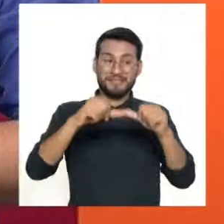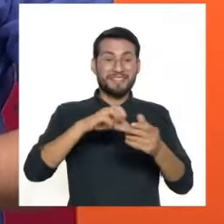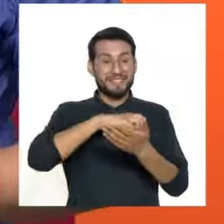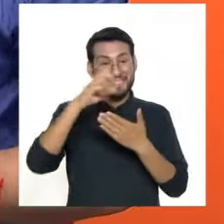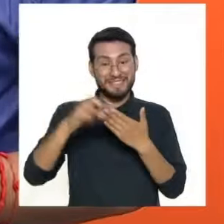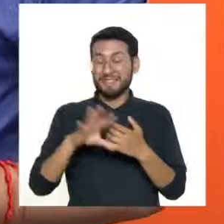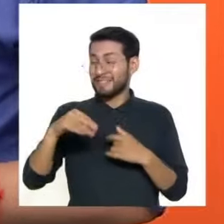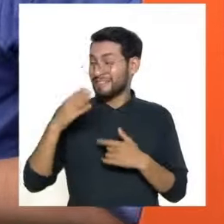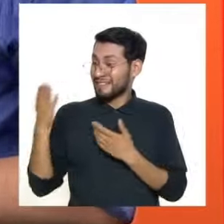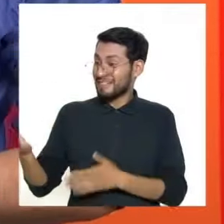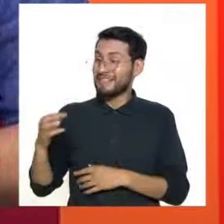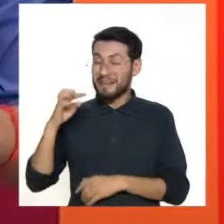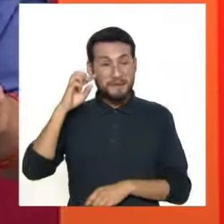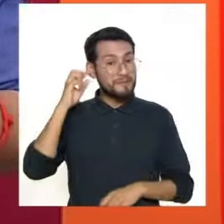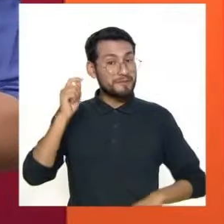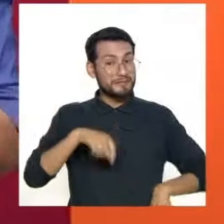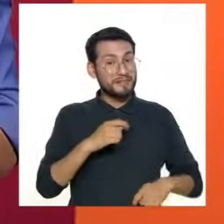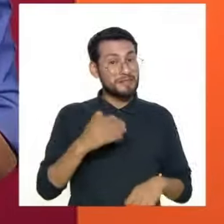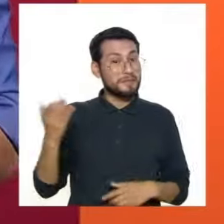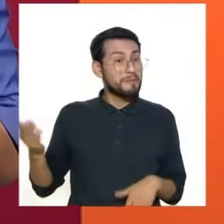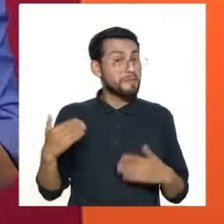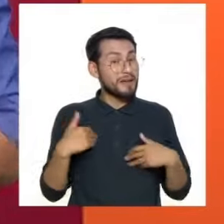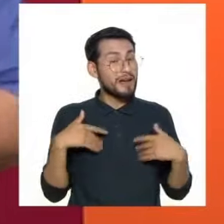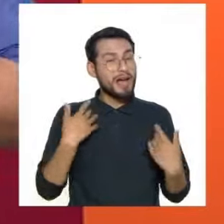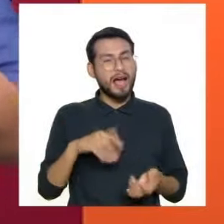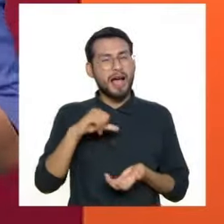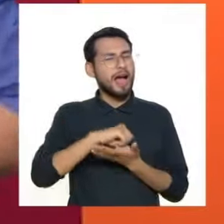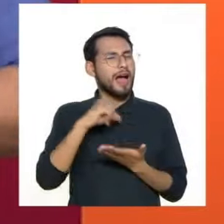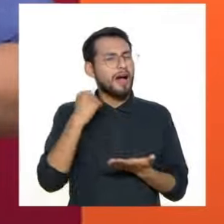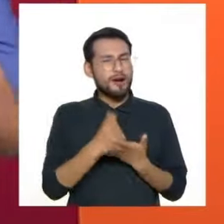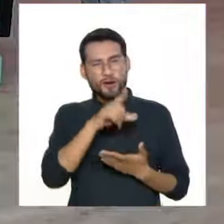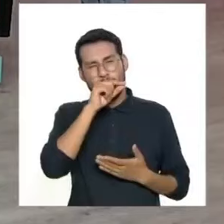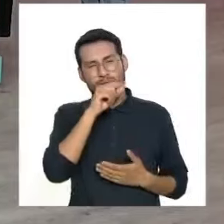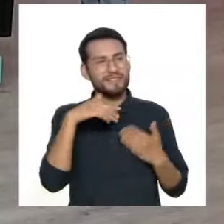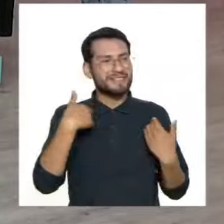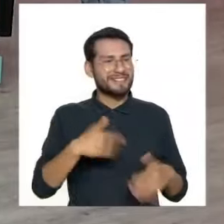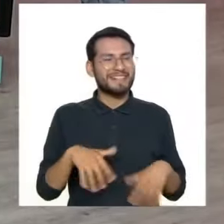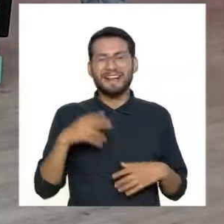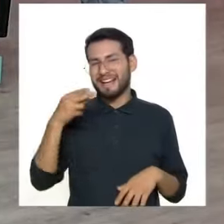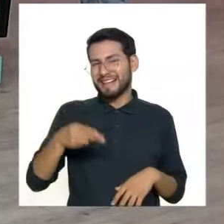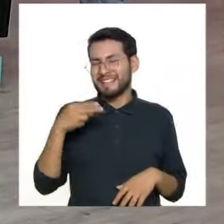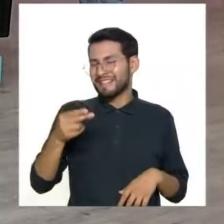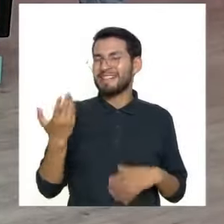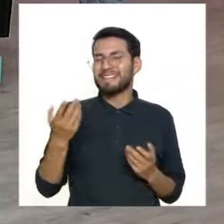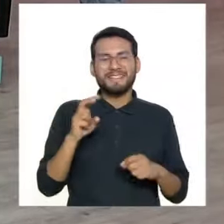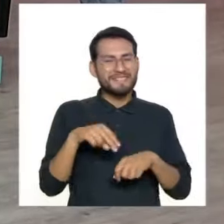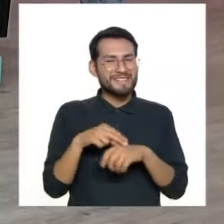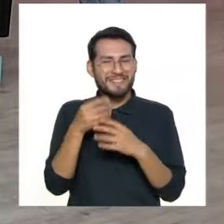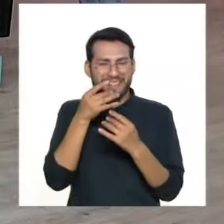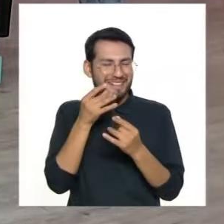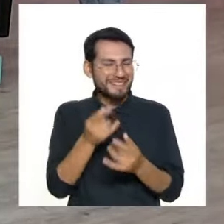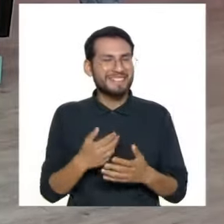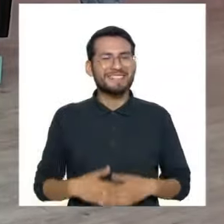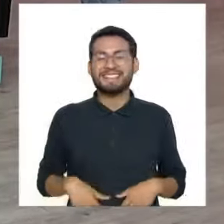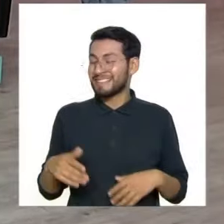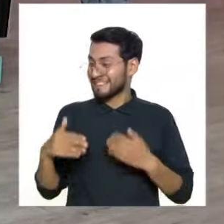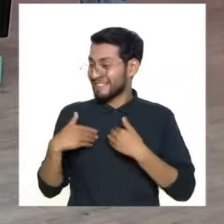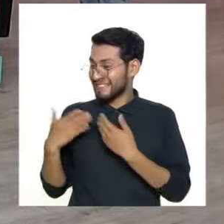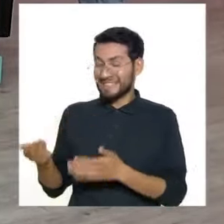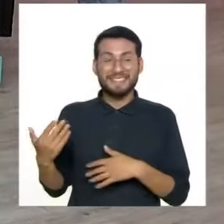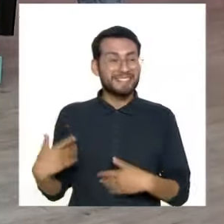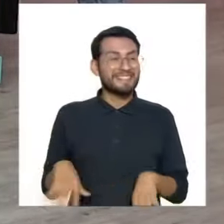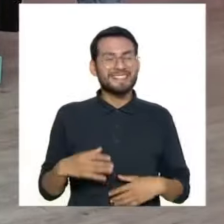programa Porque nuestro queridísimo pisu está preparando un arrocito con pollo con papita la huancaína que tiene todo el estudio